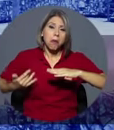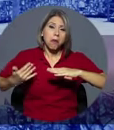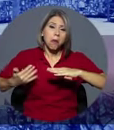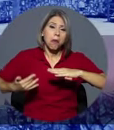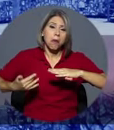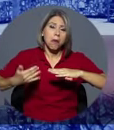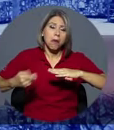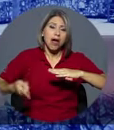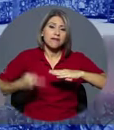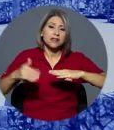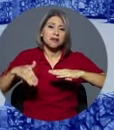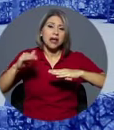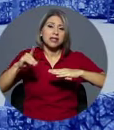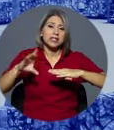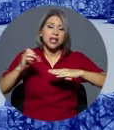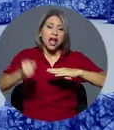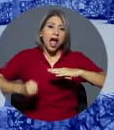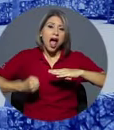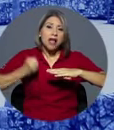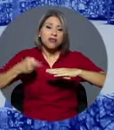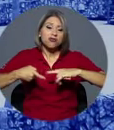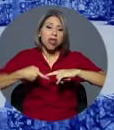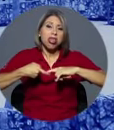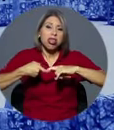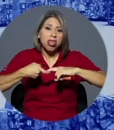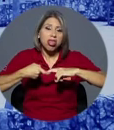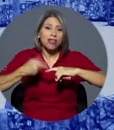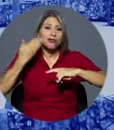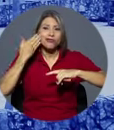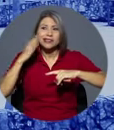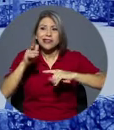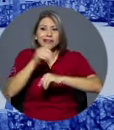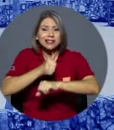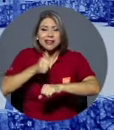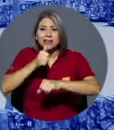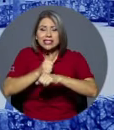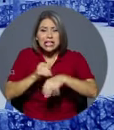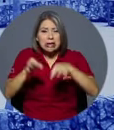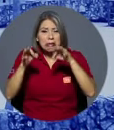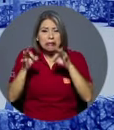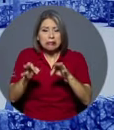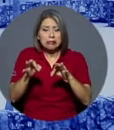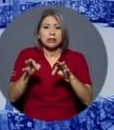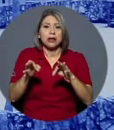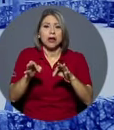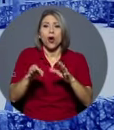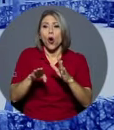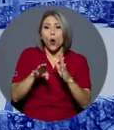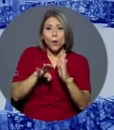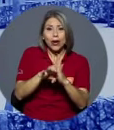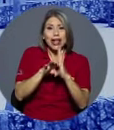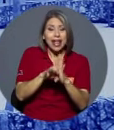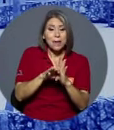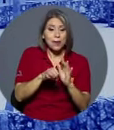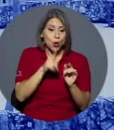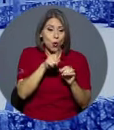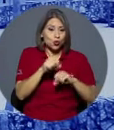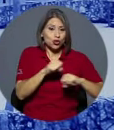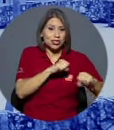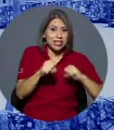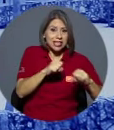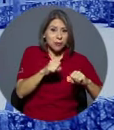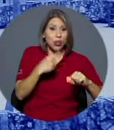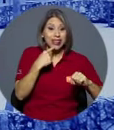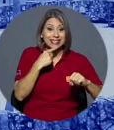casos de más de 100 años. Entonces es muy difícil establecer récords, inclusive poder asignar un sismo específico o una falla